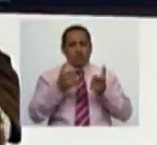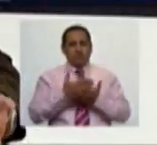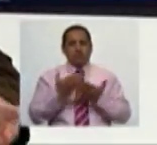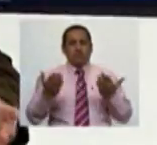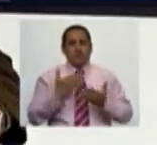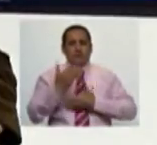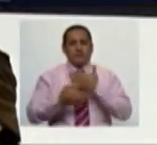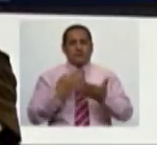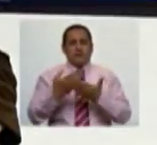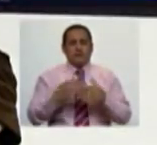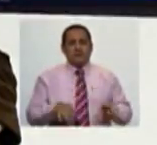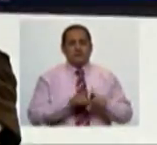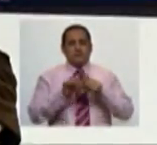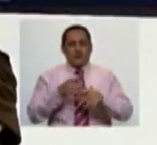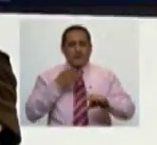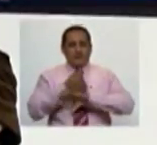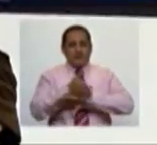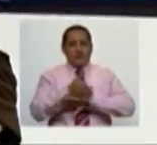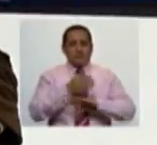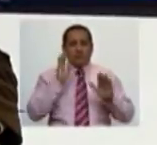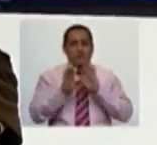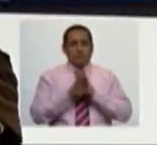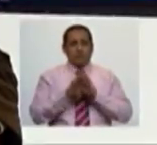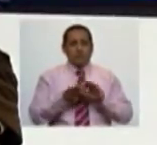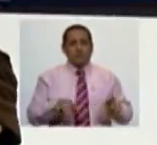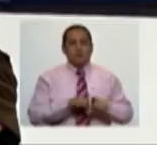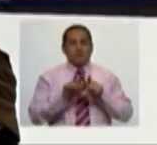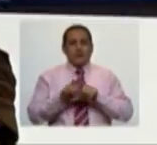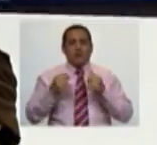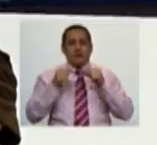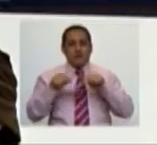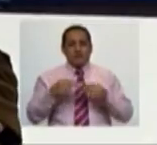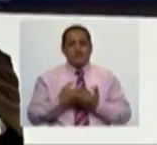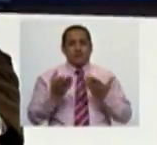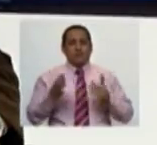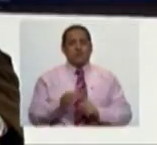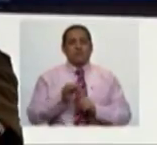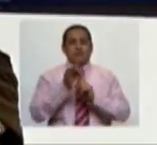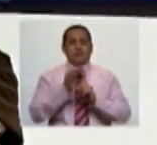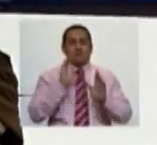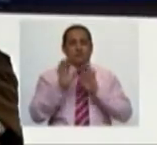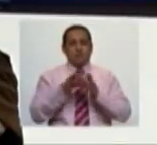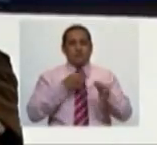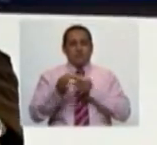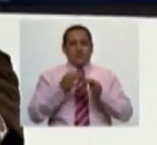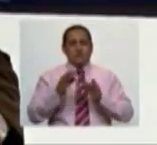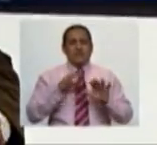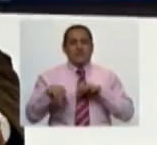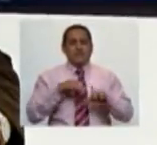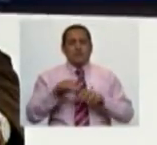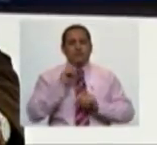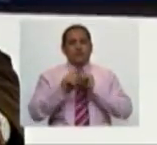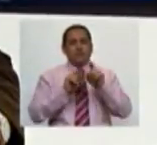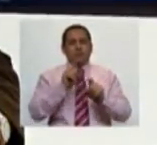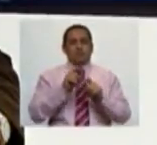monitorear en línea y sobre todo poder intervenir. En este caso es una situación particular, ¿no? Digamos, si hiciéramos